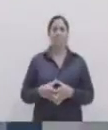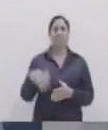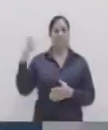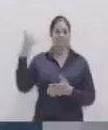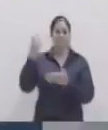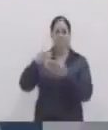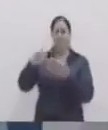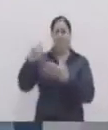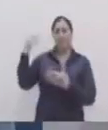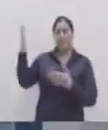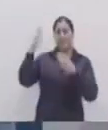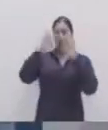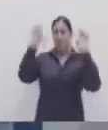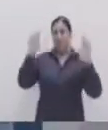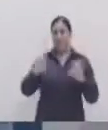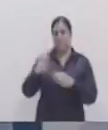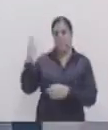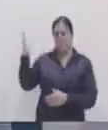Saltar.